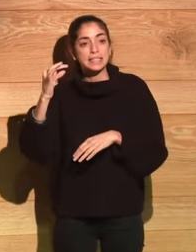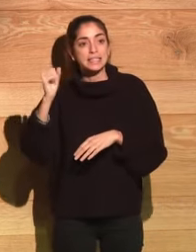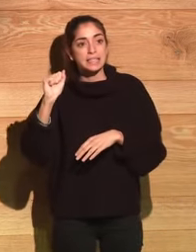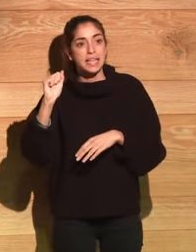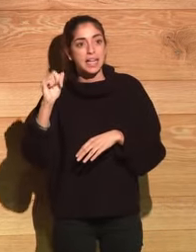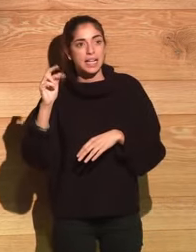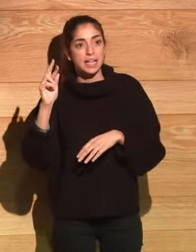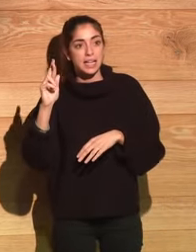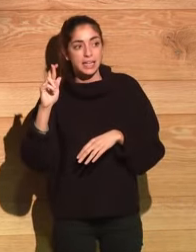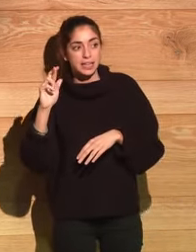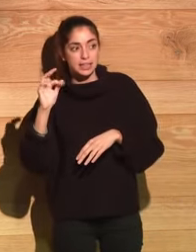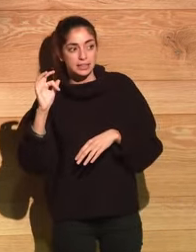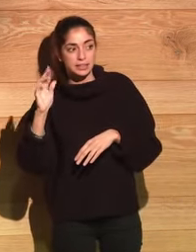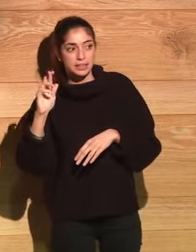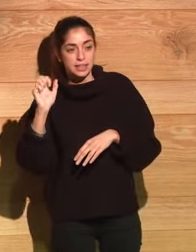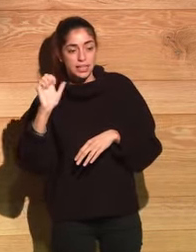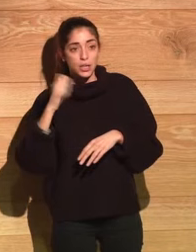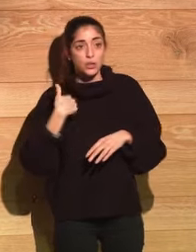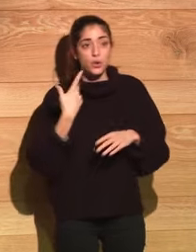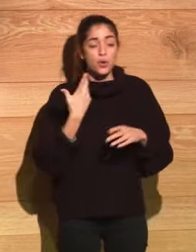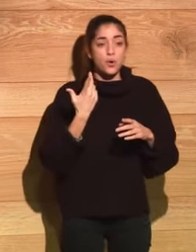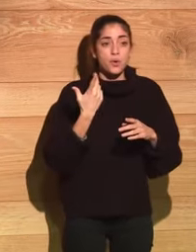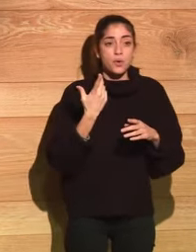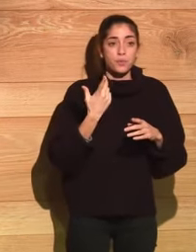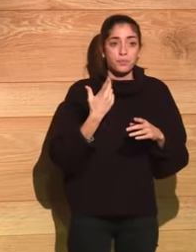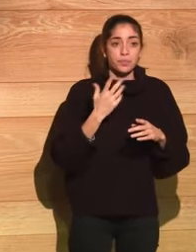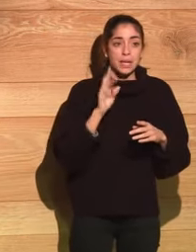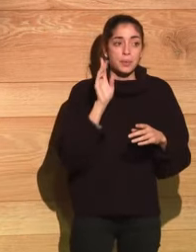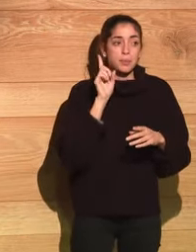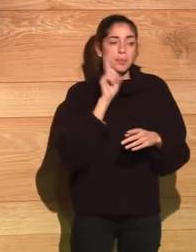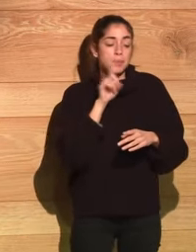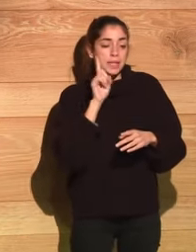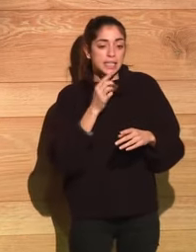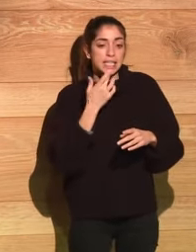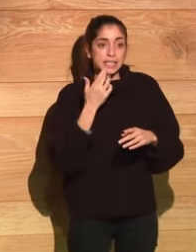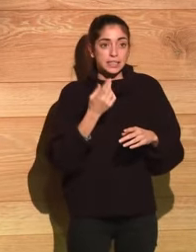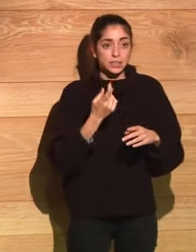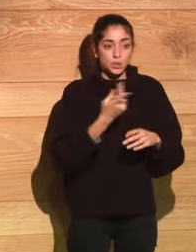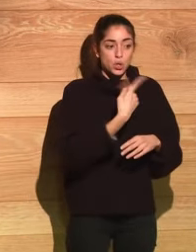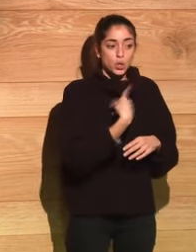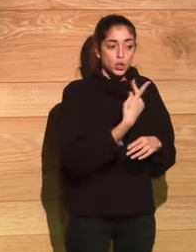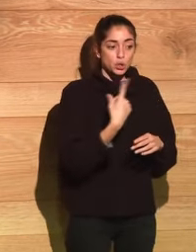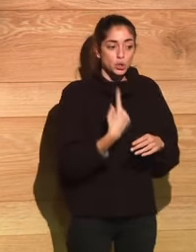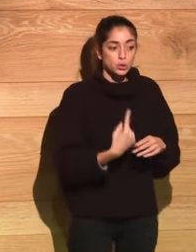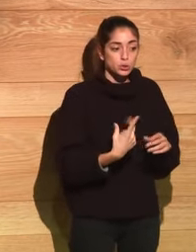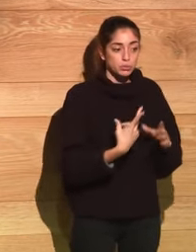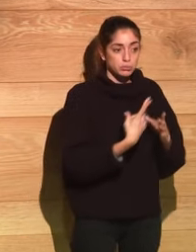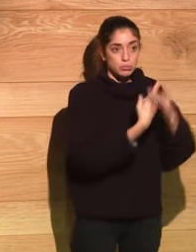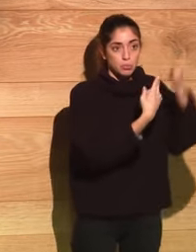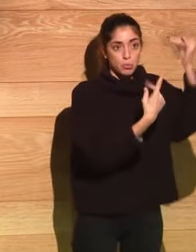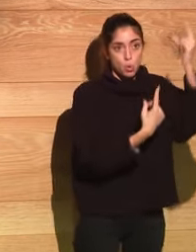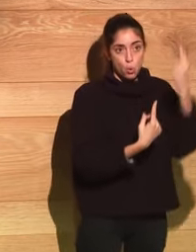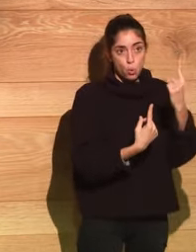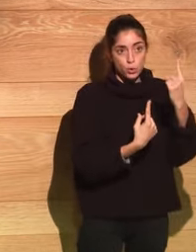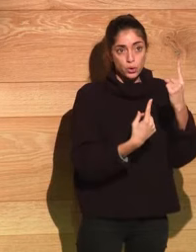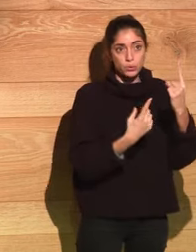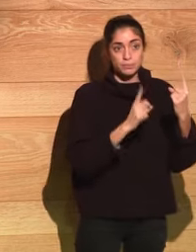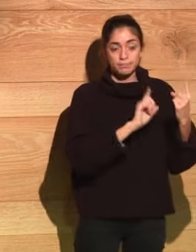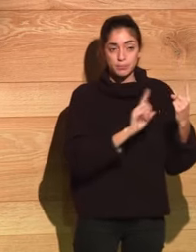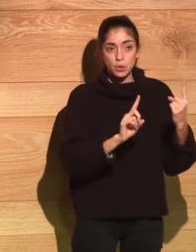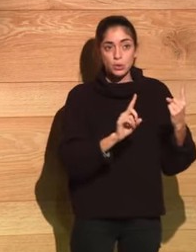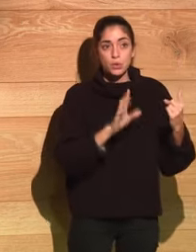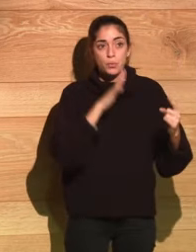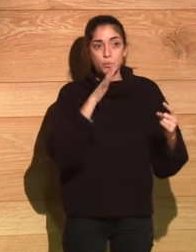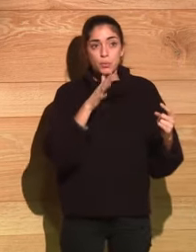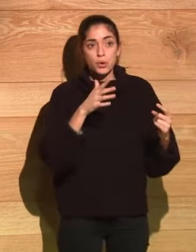mentiría si dijera somos uno. La armonía entre dos individuos nunca es algo dado, debe ser conquistada una y otra vez.